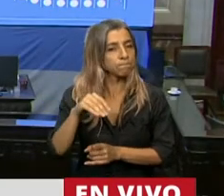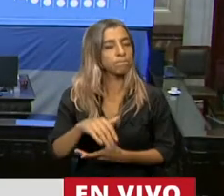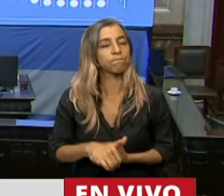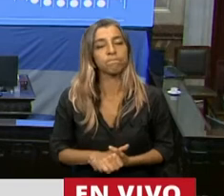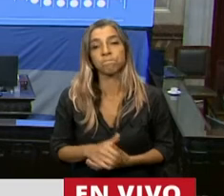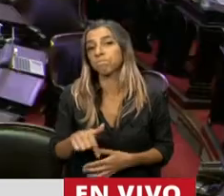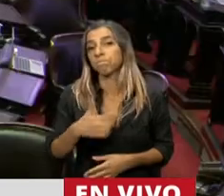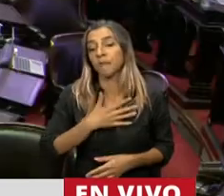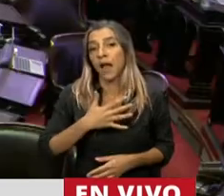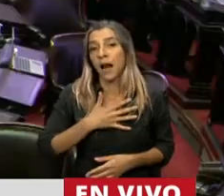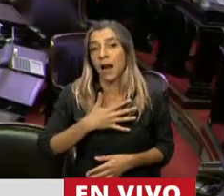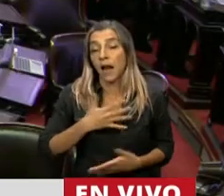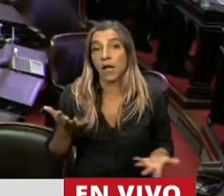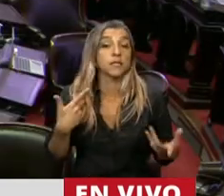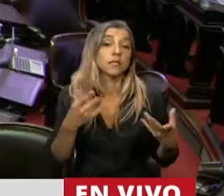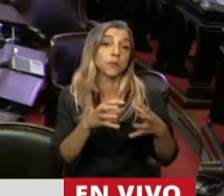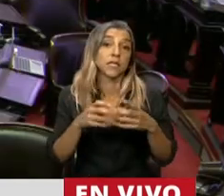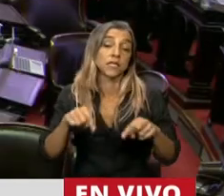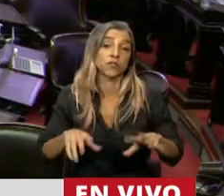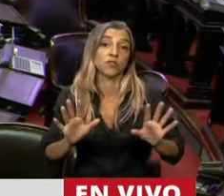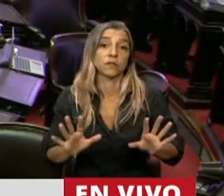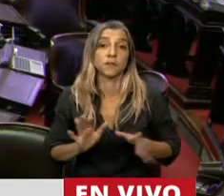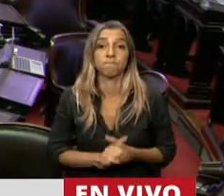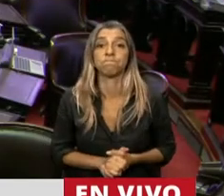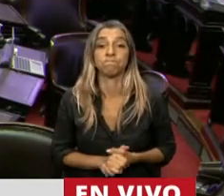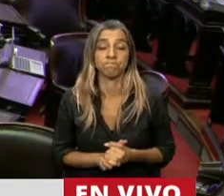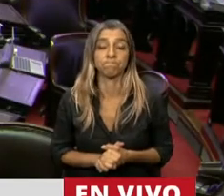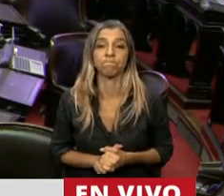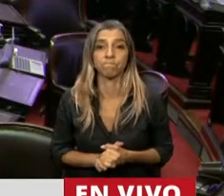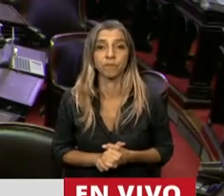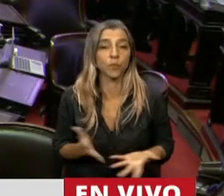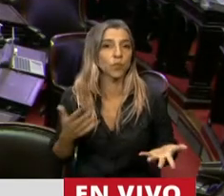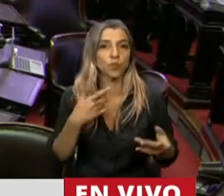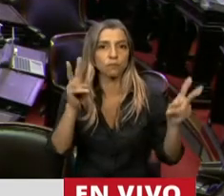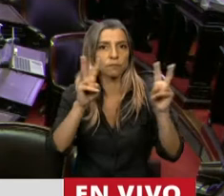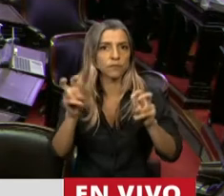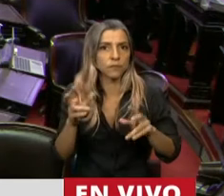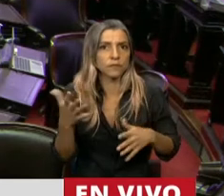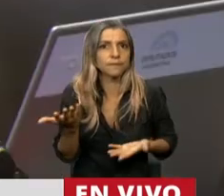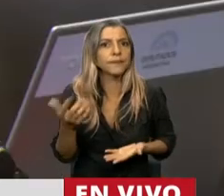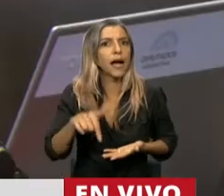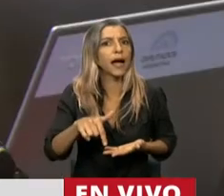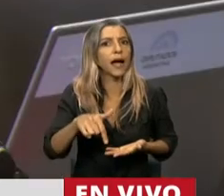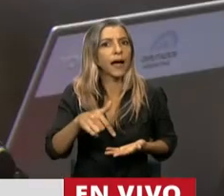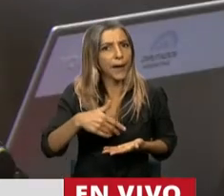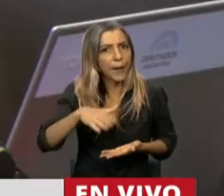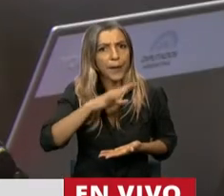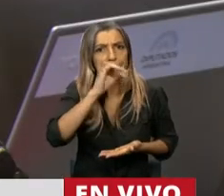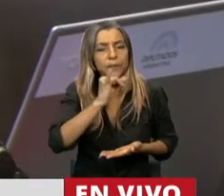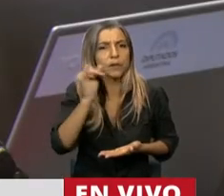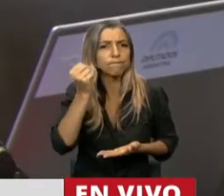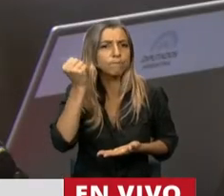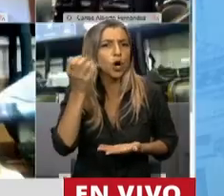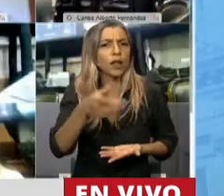lamentamos estar sesionando en estas condiciones y básicamente porque es un tema el que traigo, que es la preocupación por los